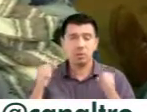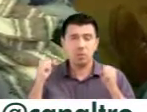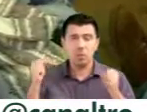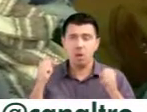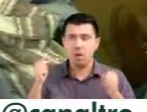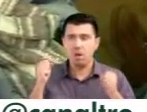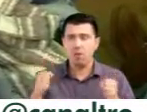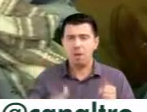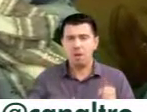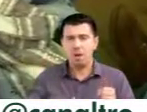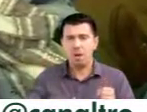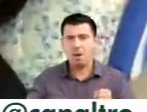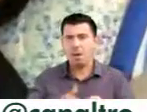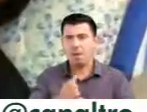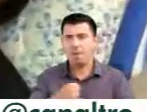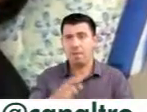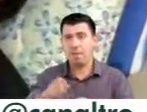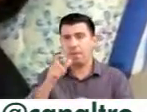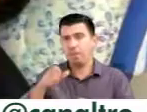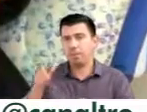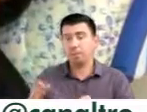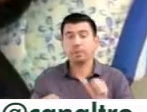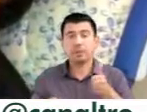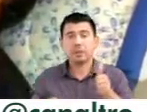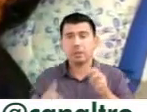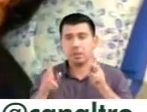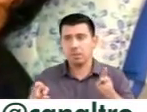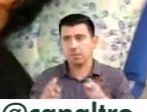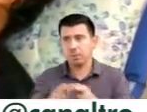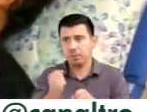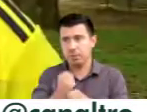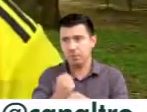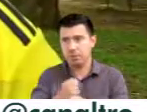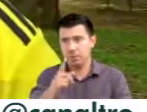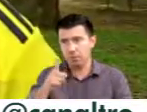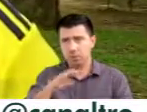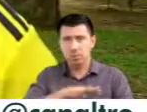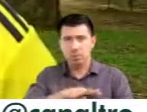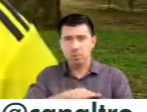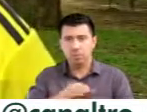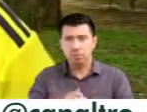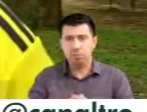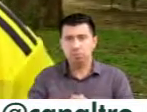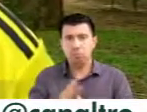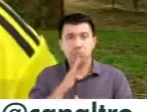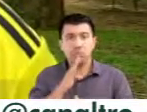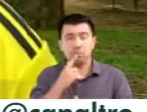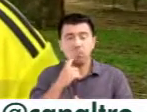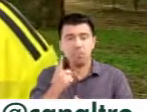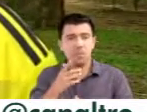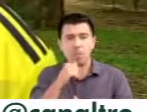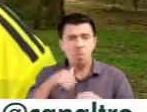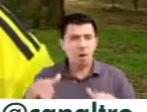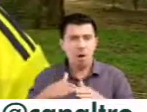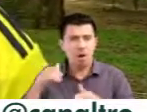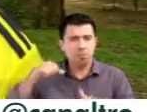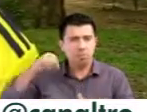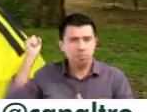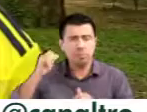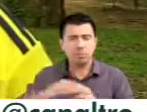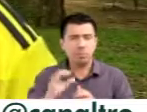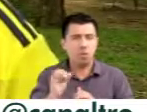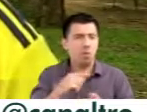de hambre de 10 trabajadores reclasificados de la institución pública. Aquí no hay ni ganadores ni perdedores, hubo un consenso,